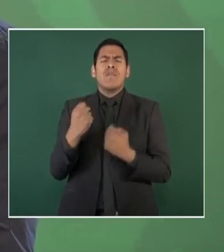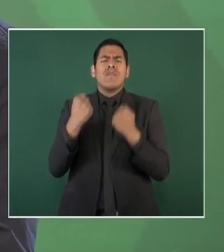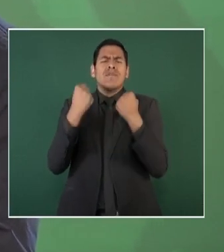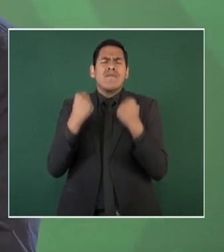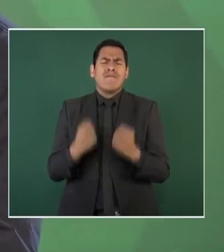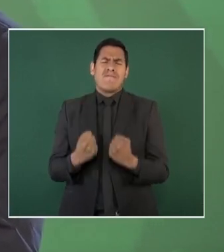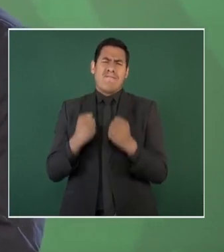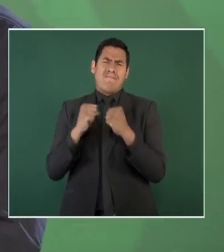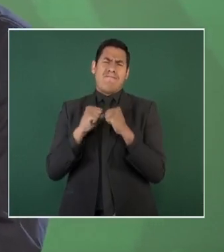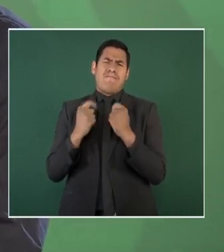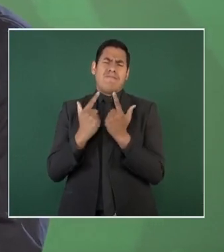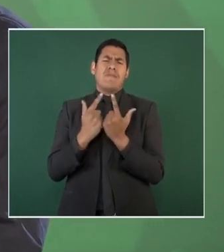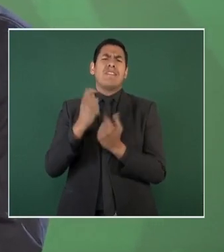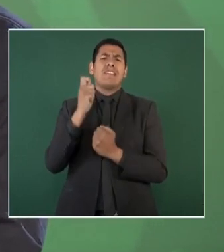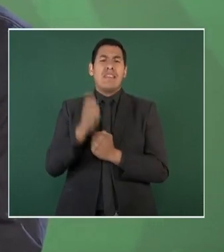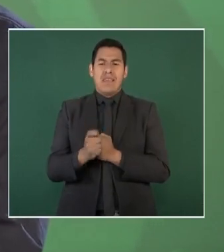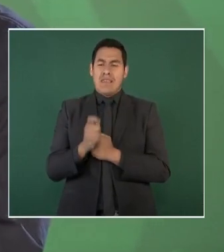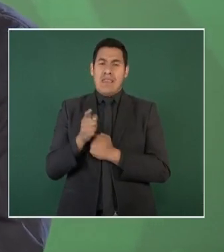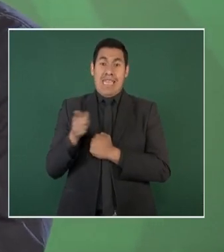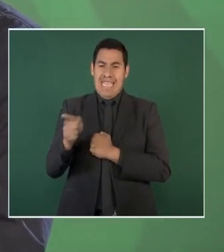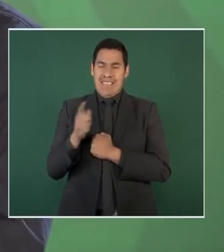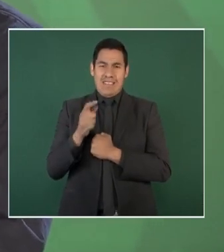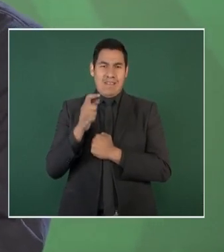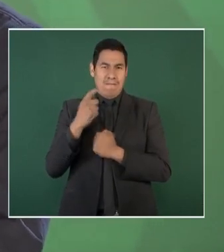la cuna hasta la tumba,